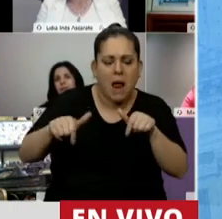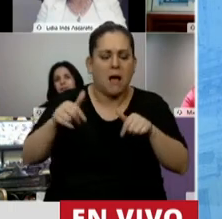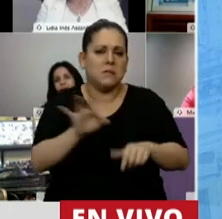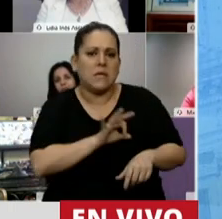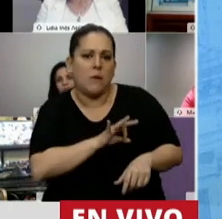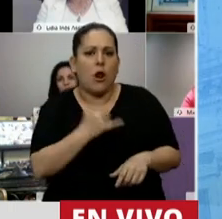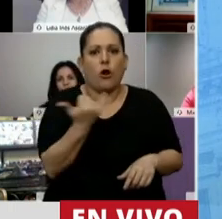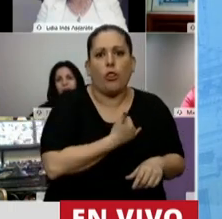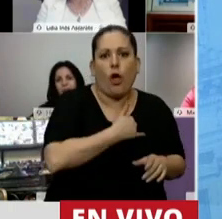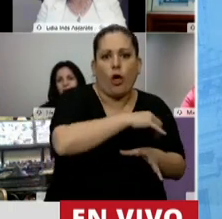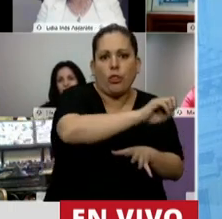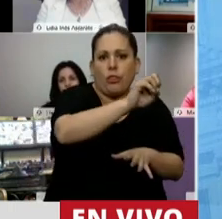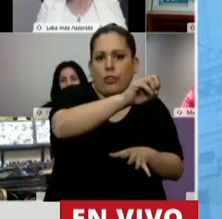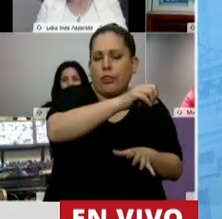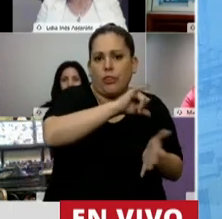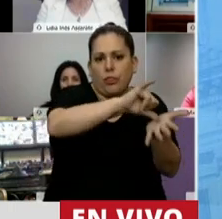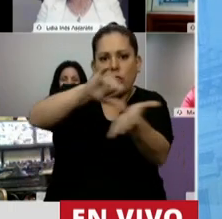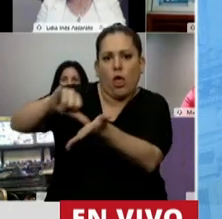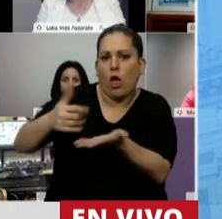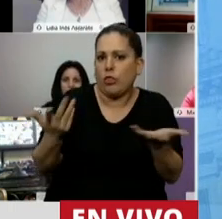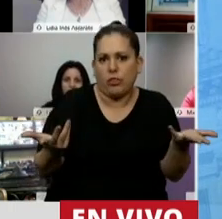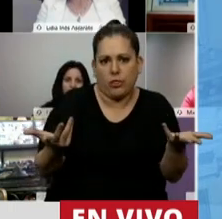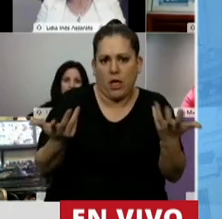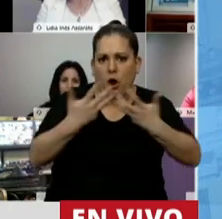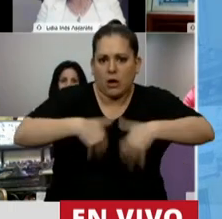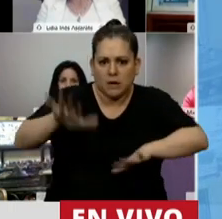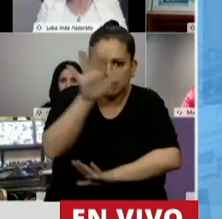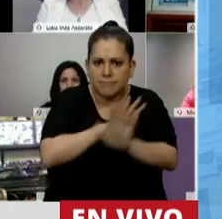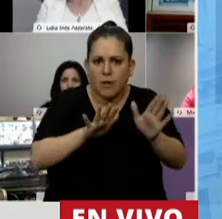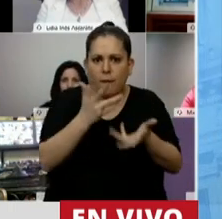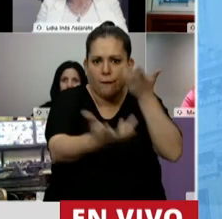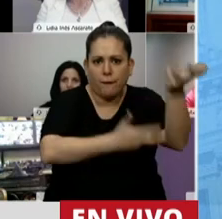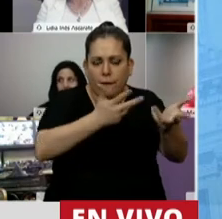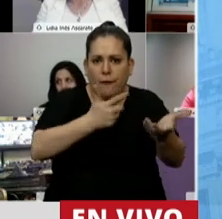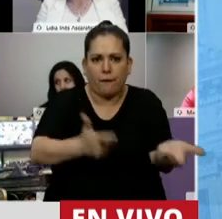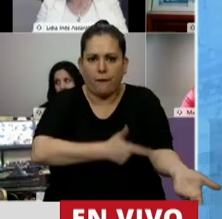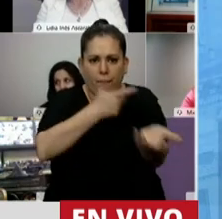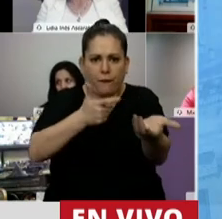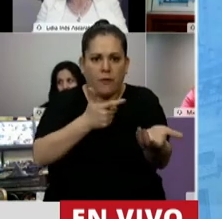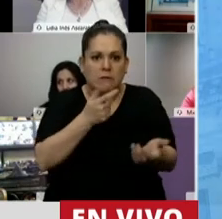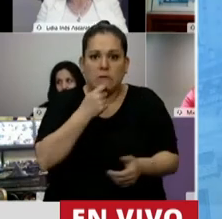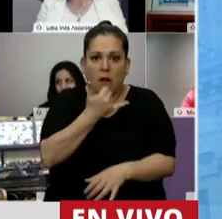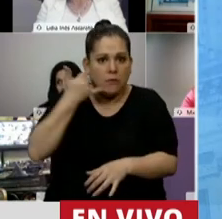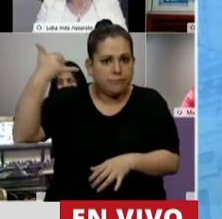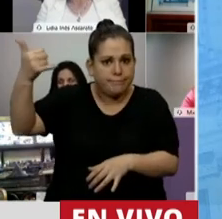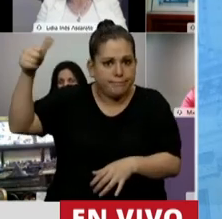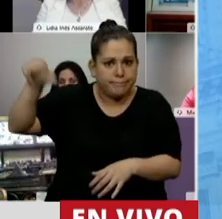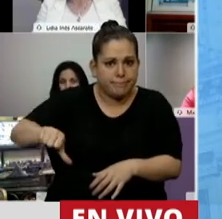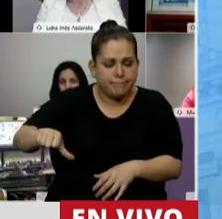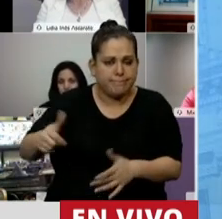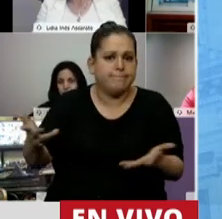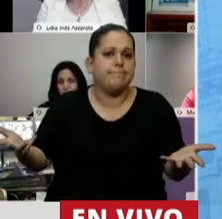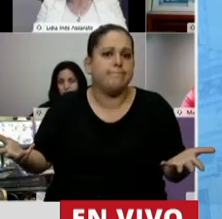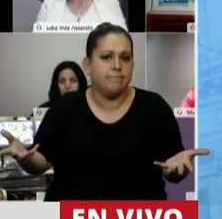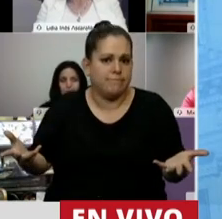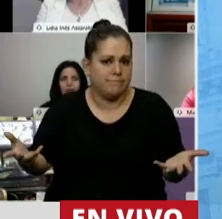terrenos que normalmente no conocen, sobre todo de noche, sin comunicaciones adecuadas. Bueno,